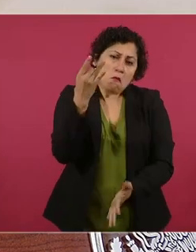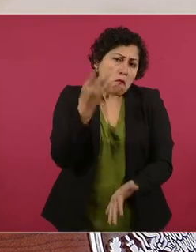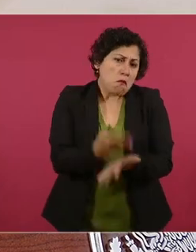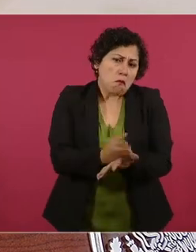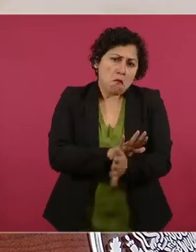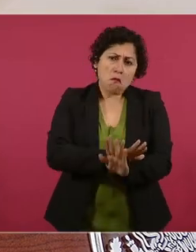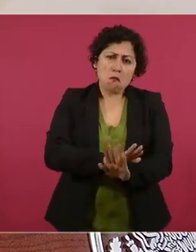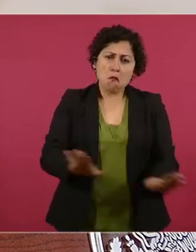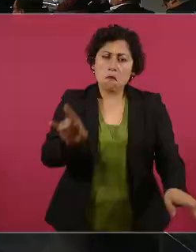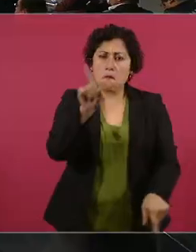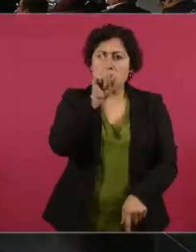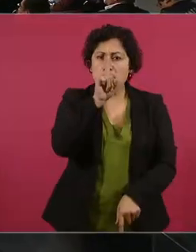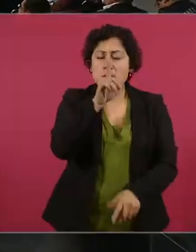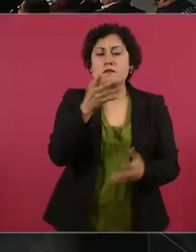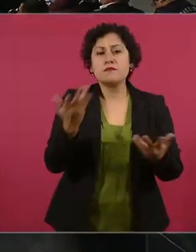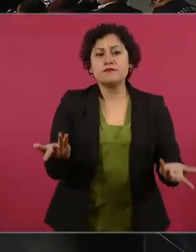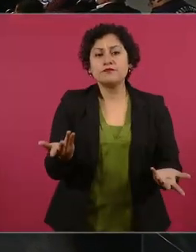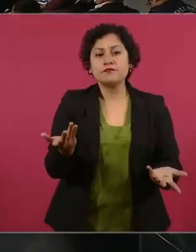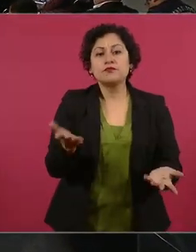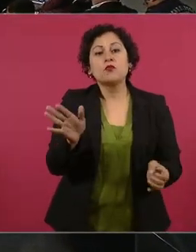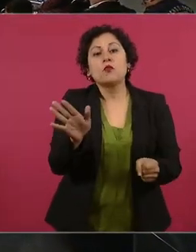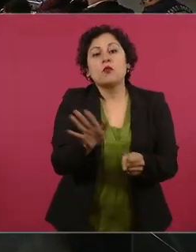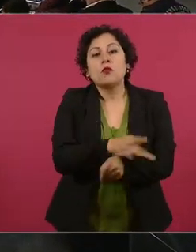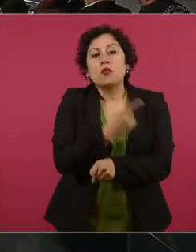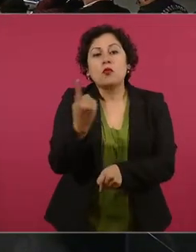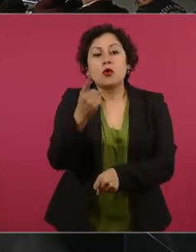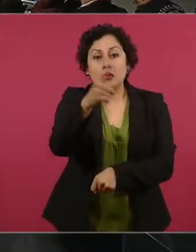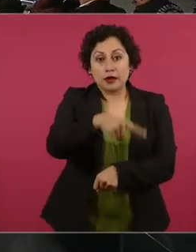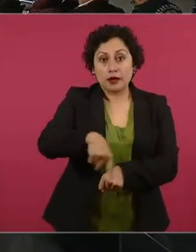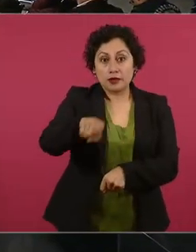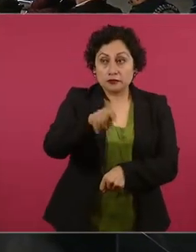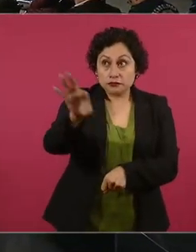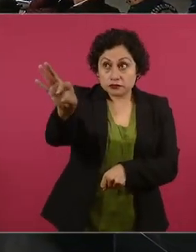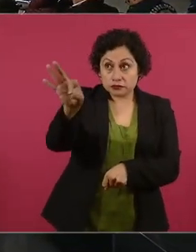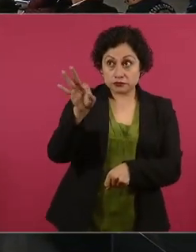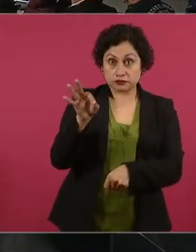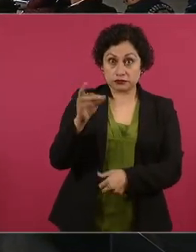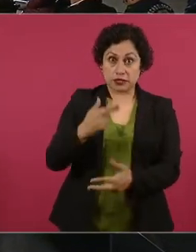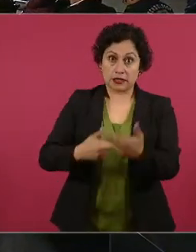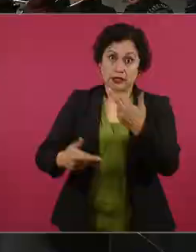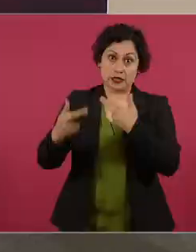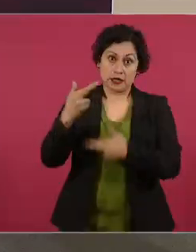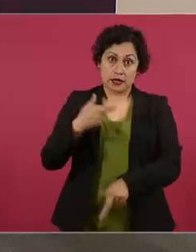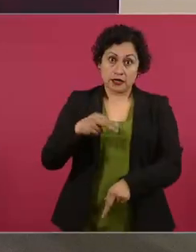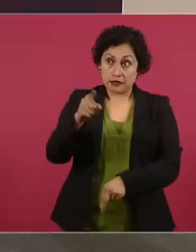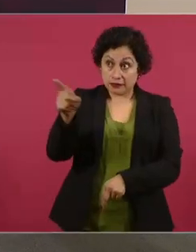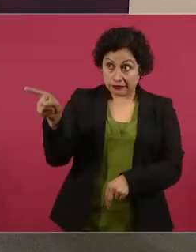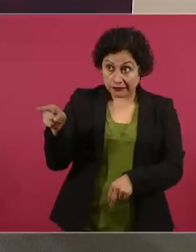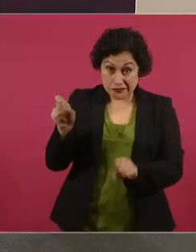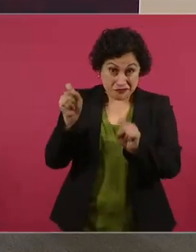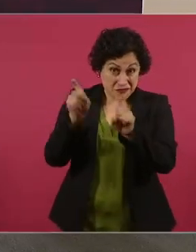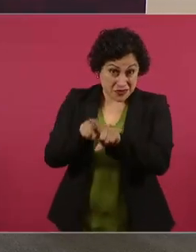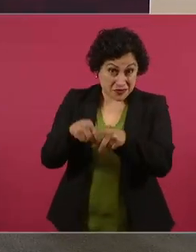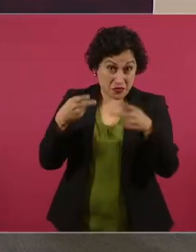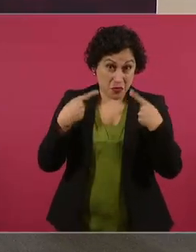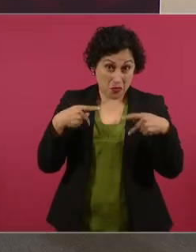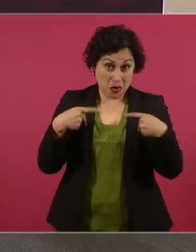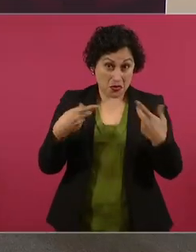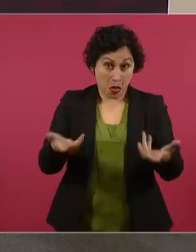Si regresan, si regresa el bandidaje oficial, pues sí van